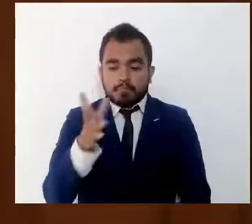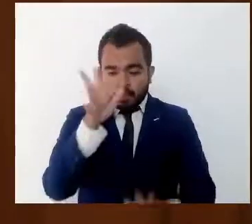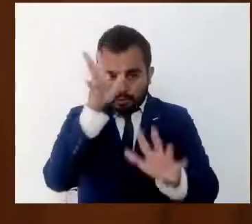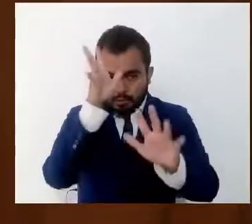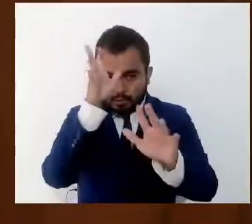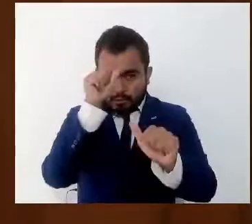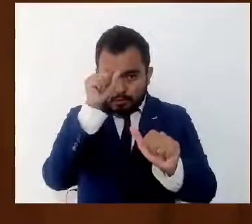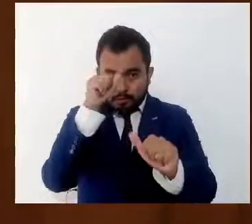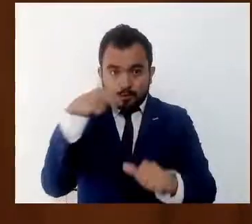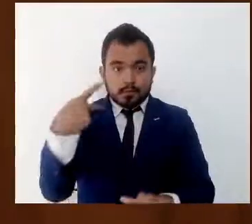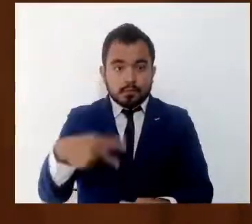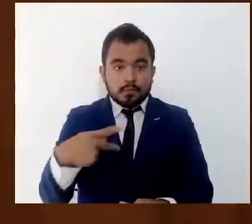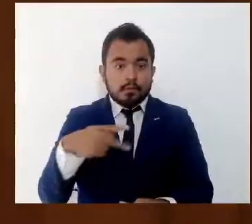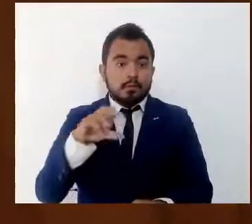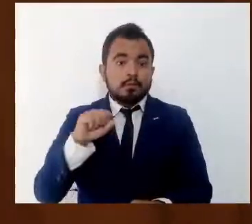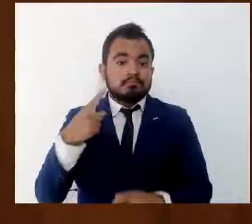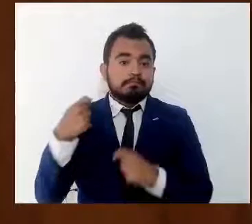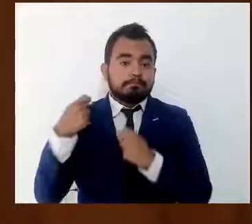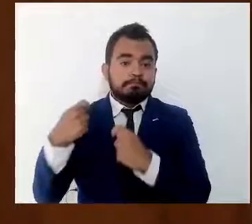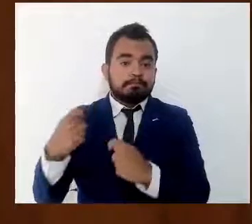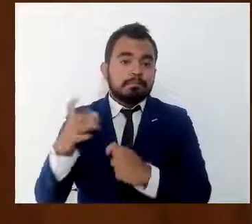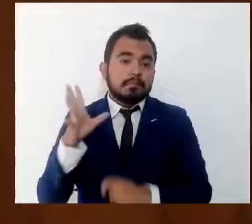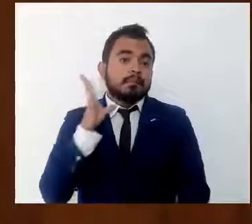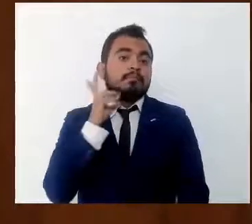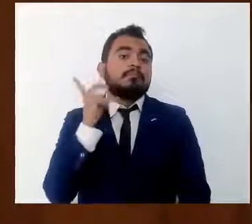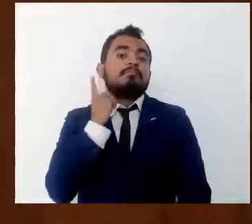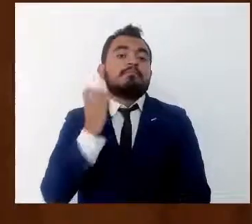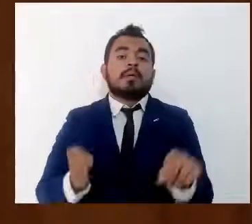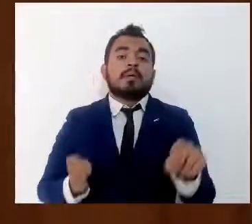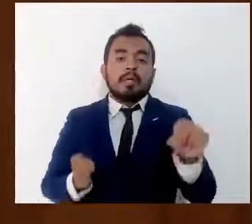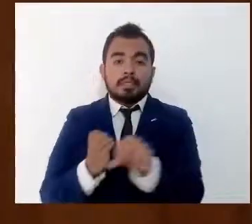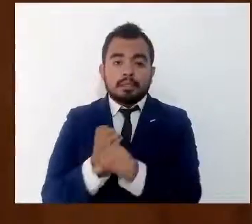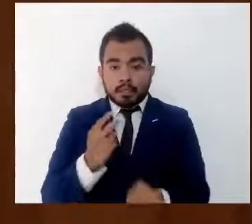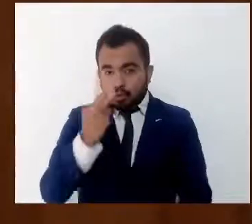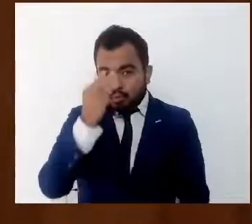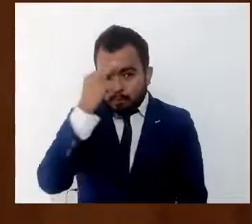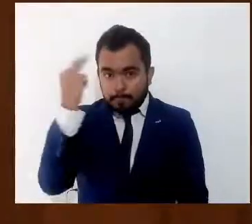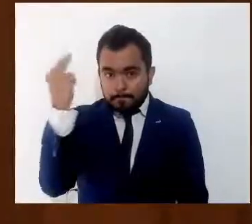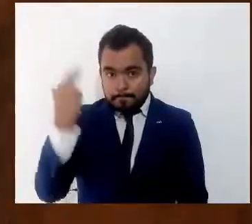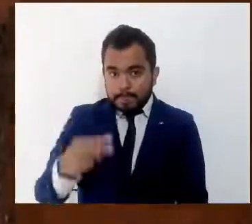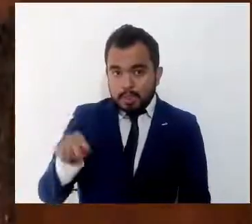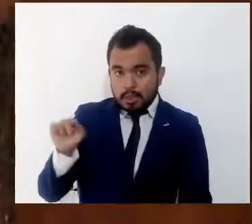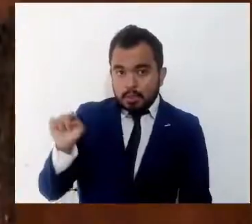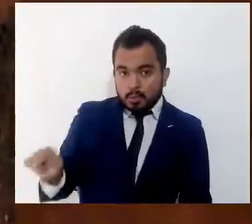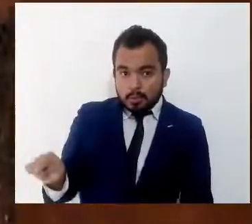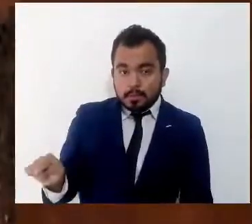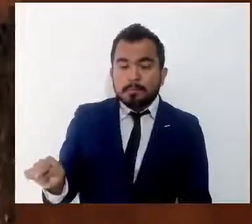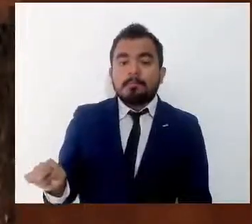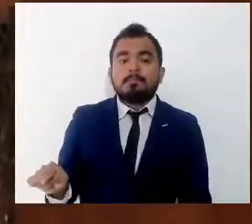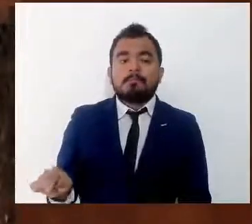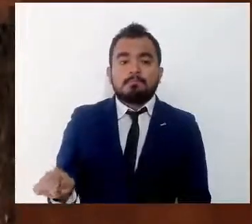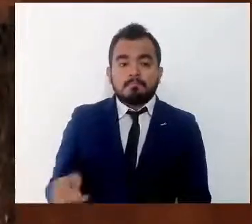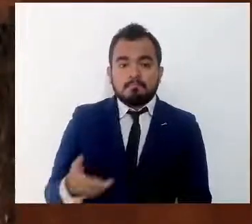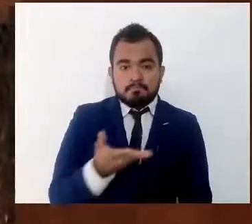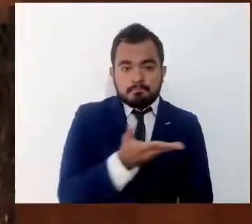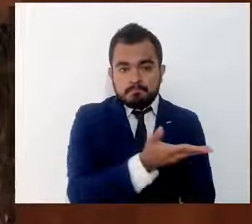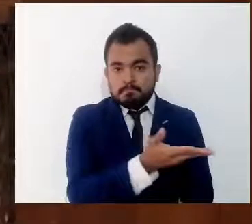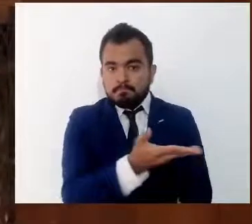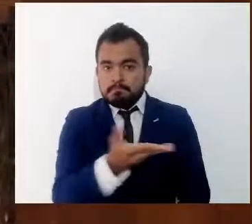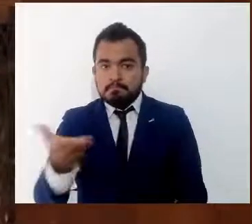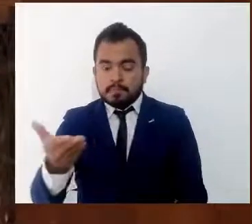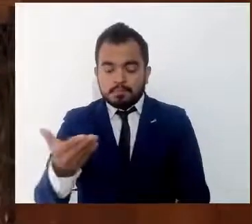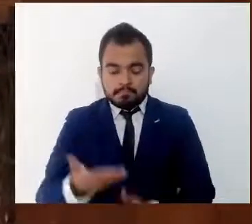del Poder Legislativo del Estado Libre y Soberano de México exhorta de manera respetuosa al Gobierno del Estado de